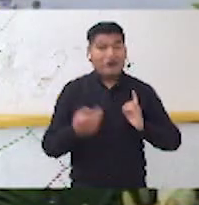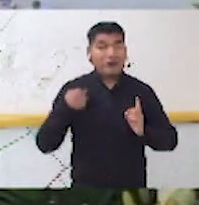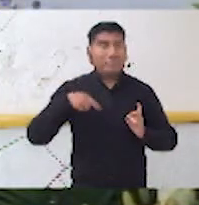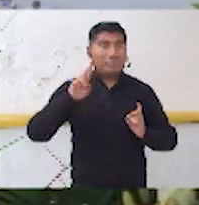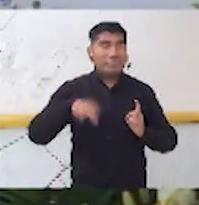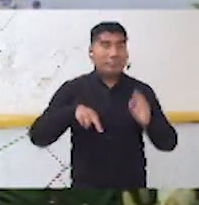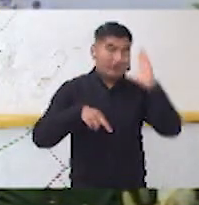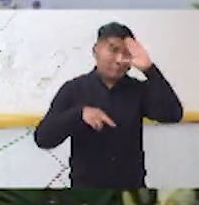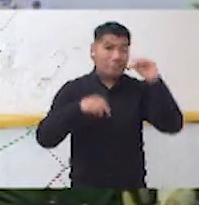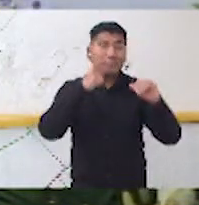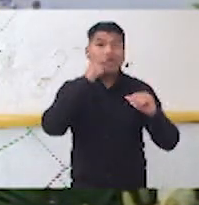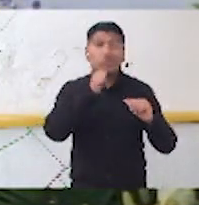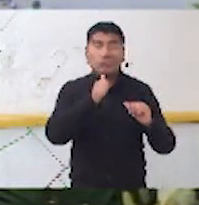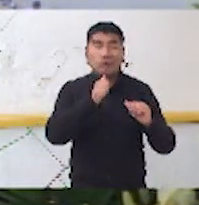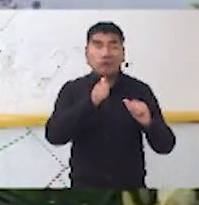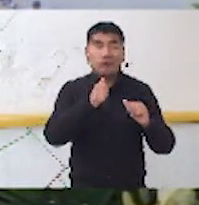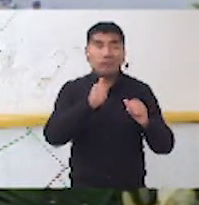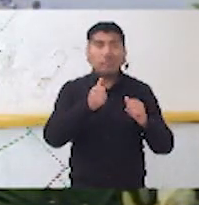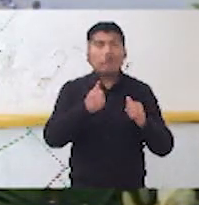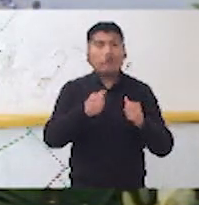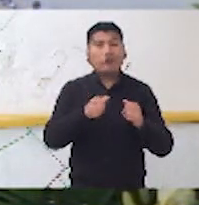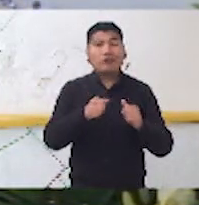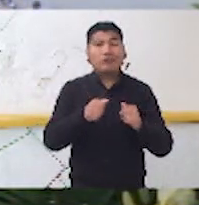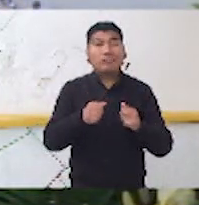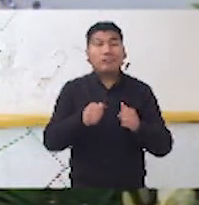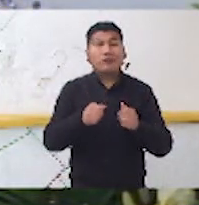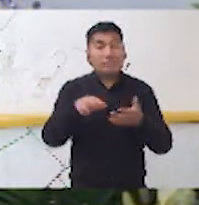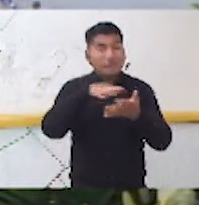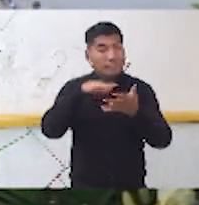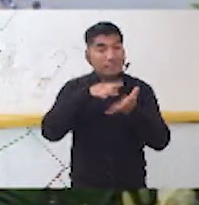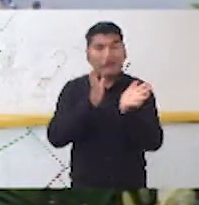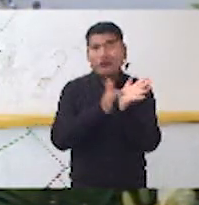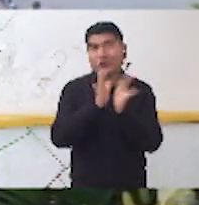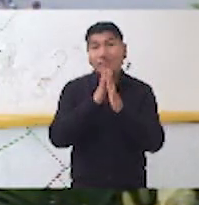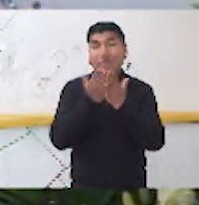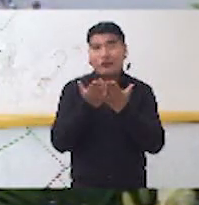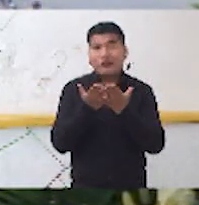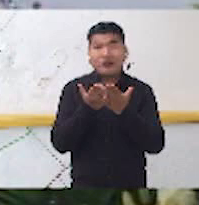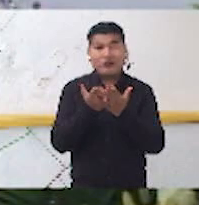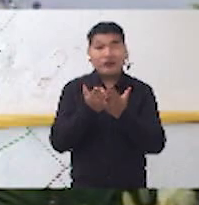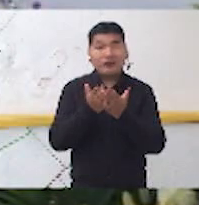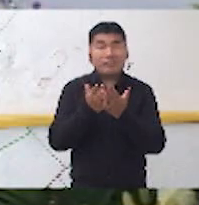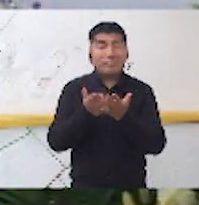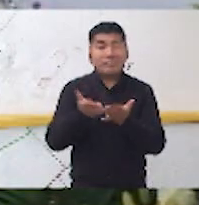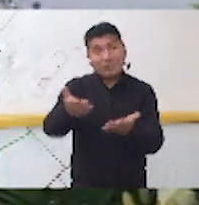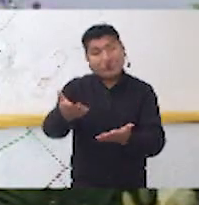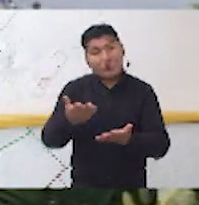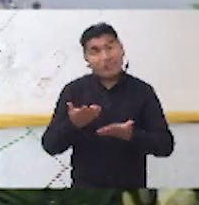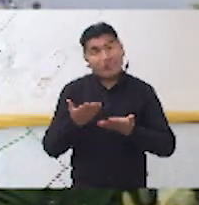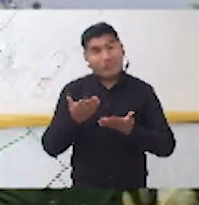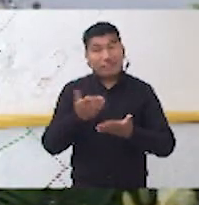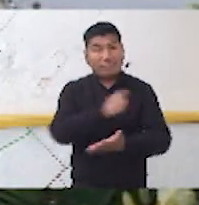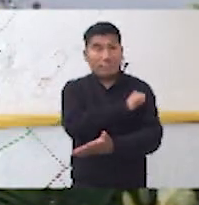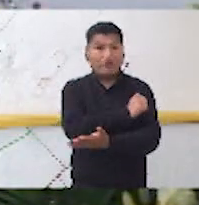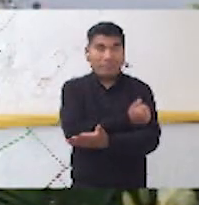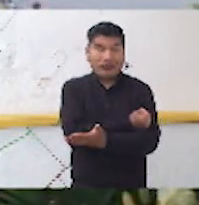y religiosas, seminaristas y pueblo de Dios, bienvenidos a las